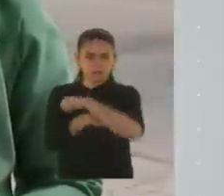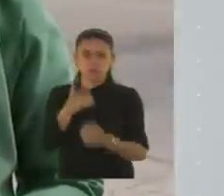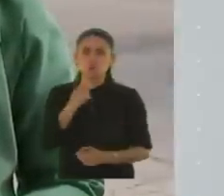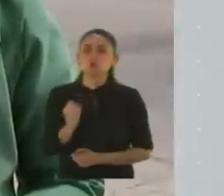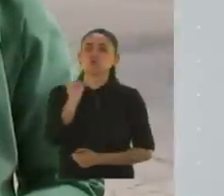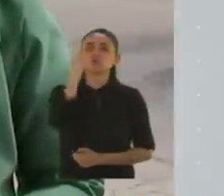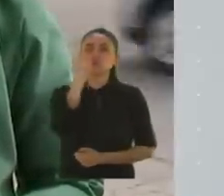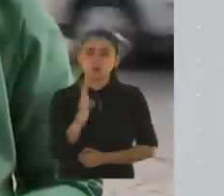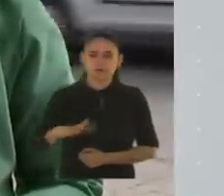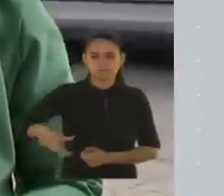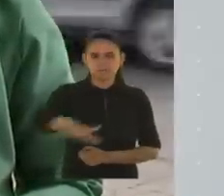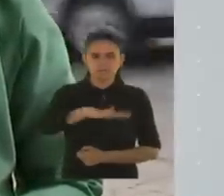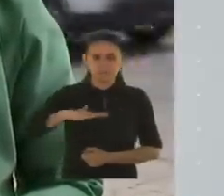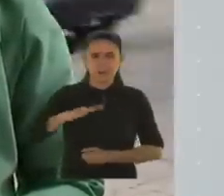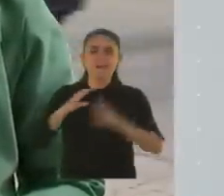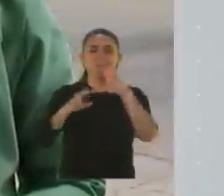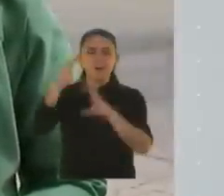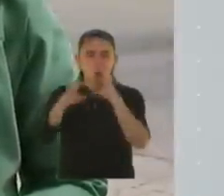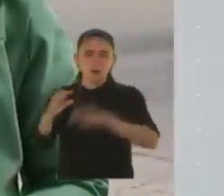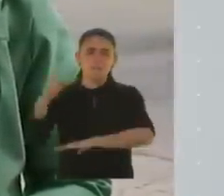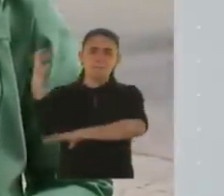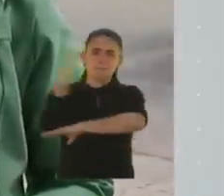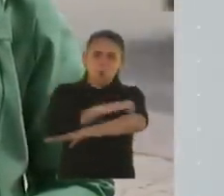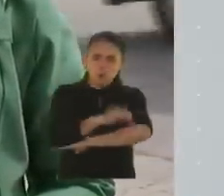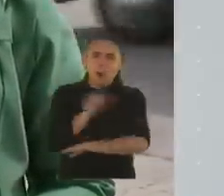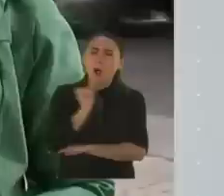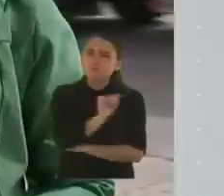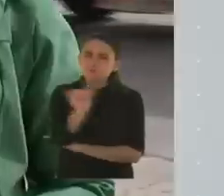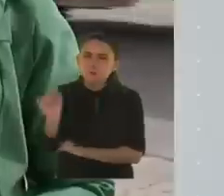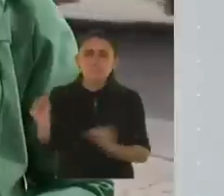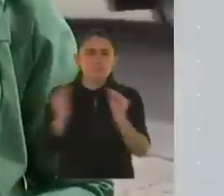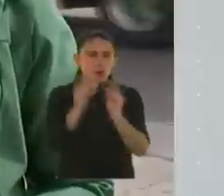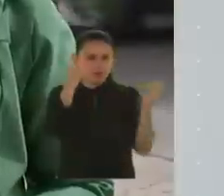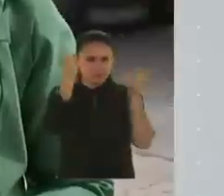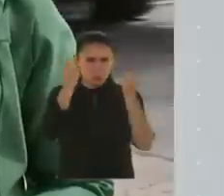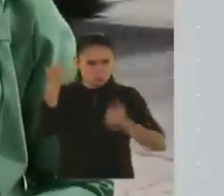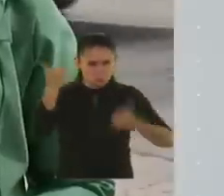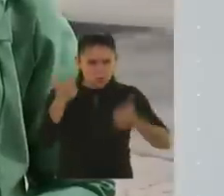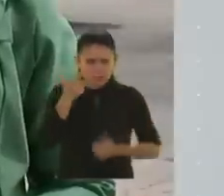del Putumayo. Noticia urgente, Pilar López, ¿qué más dijo el mandatario?